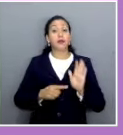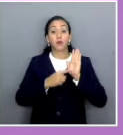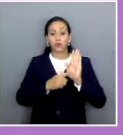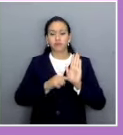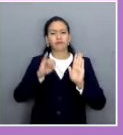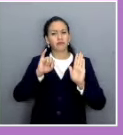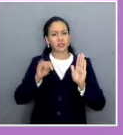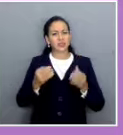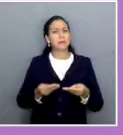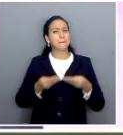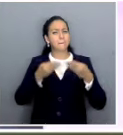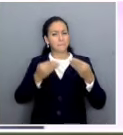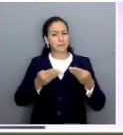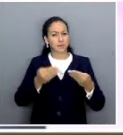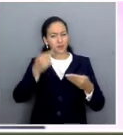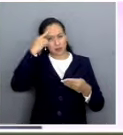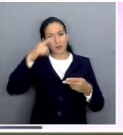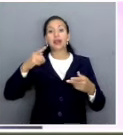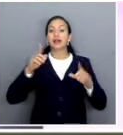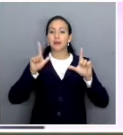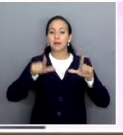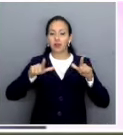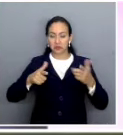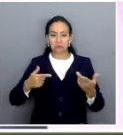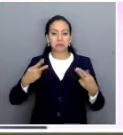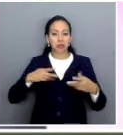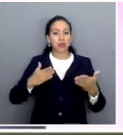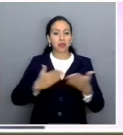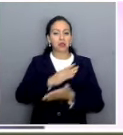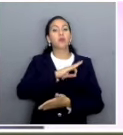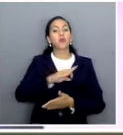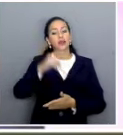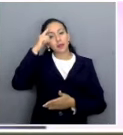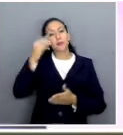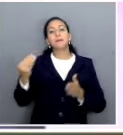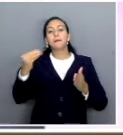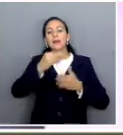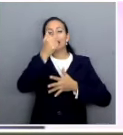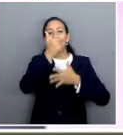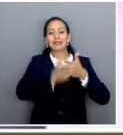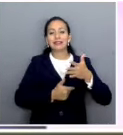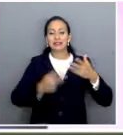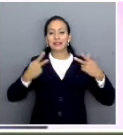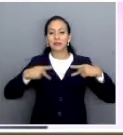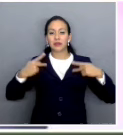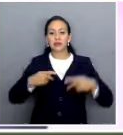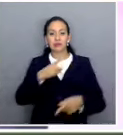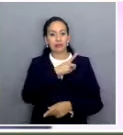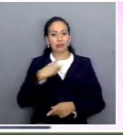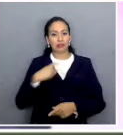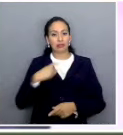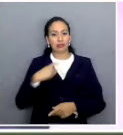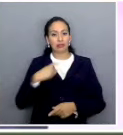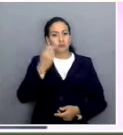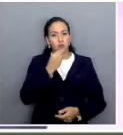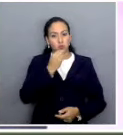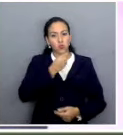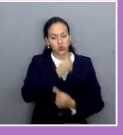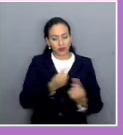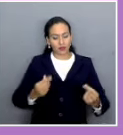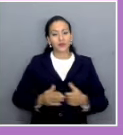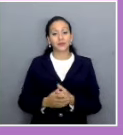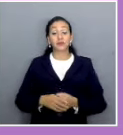acceso a la plataforma del Registro Nacional de Obligaciones Alimentarias. Se trata, explicaron, de una base de